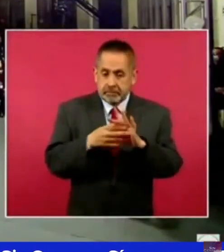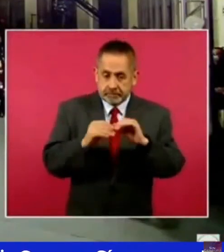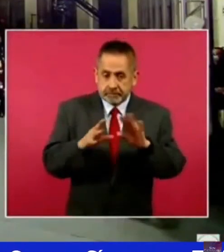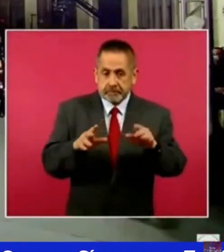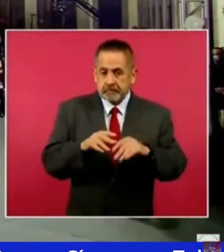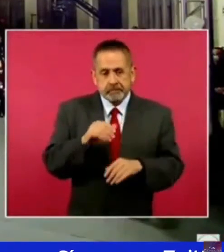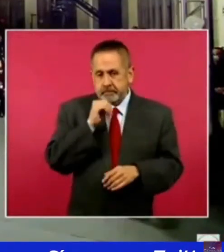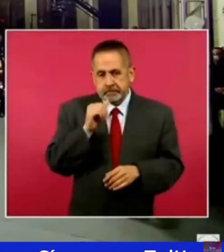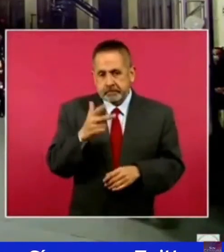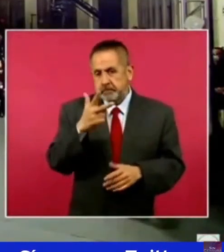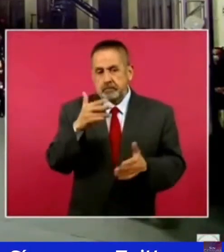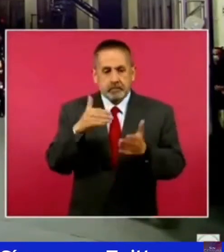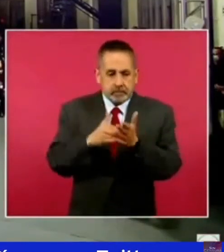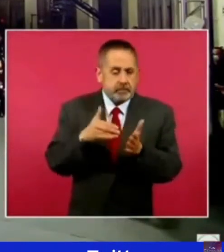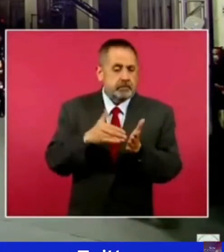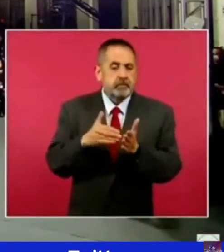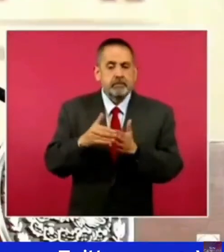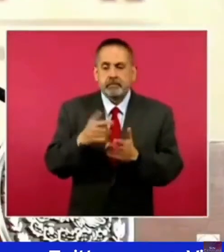8,000,000,000 de pesos,